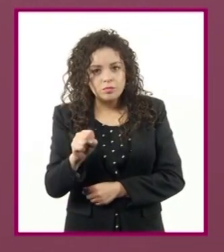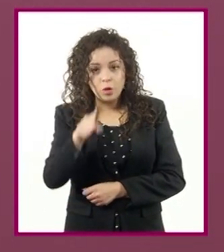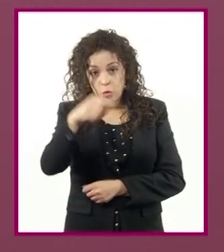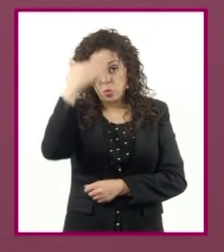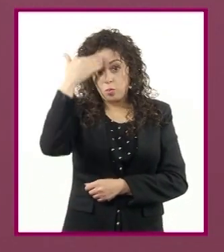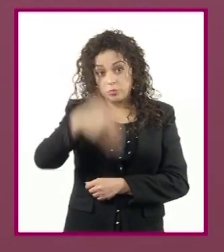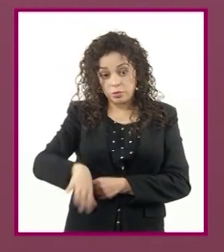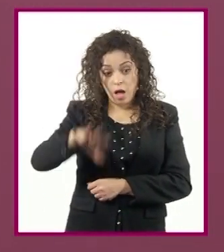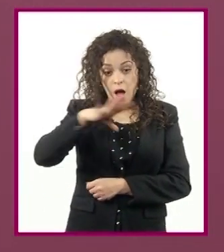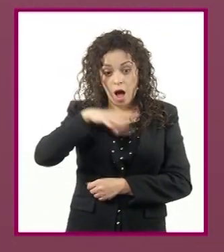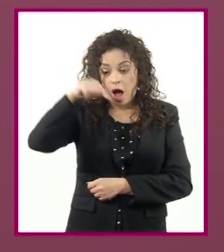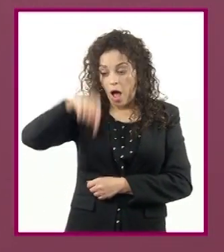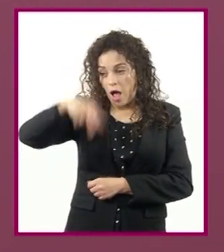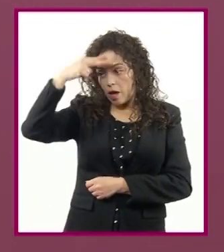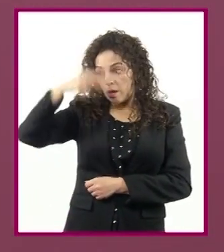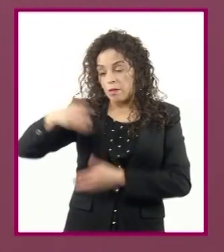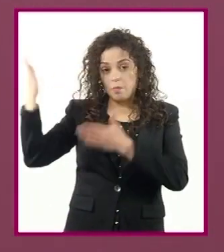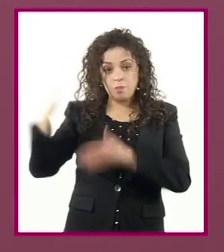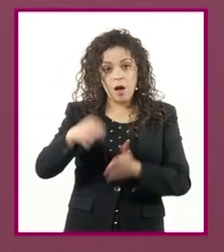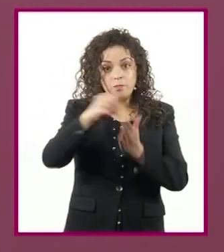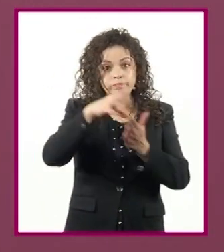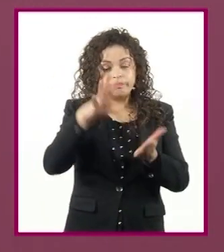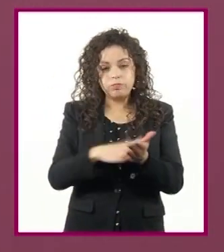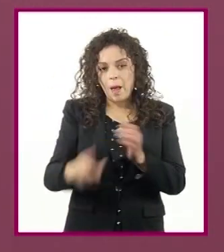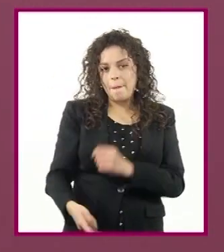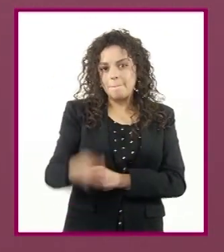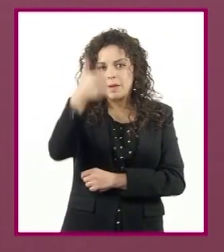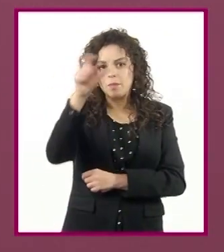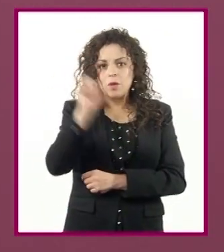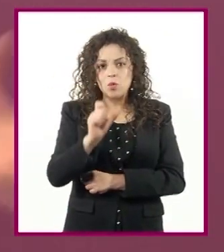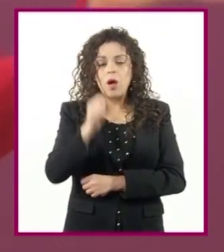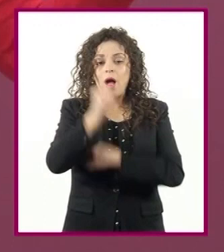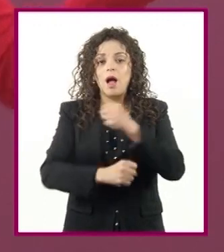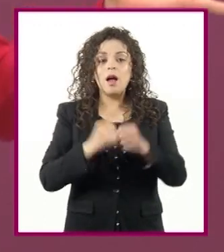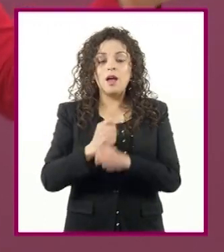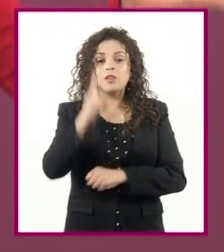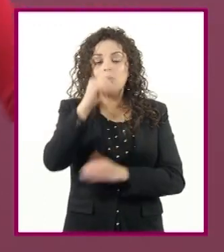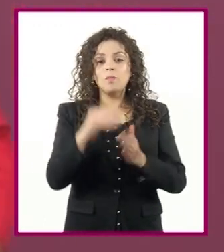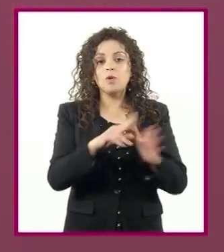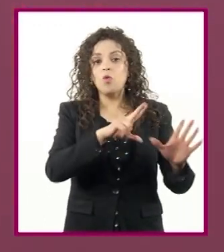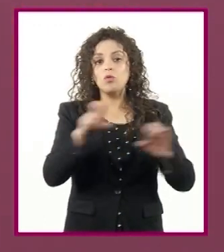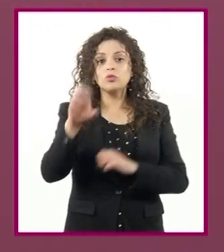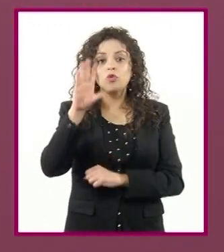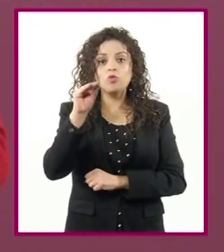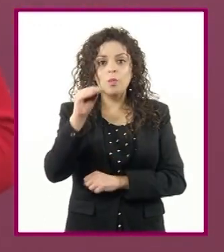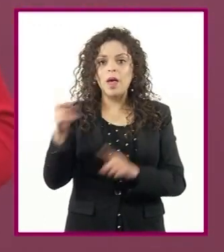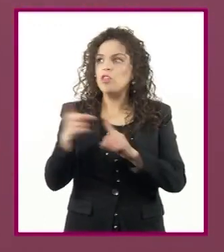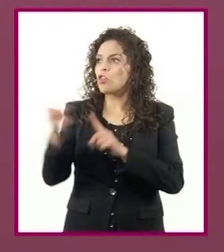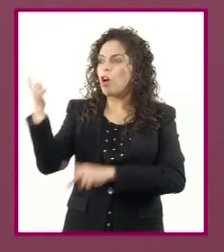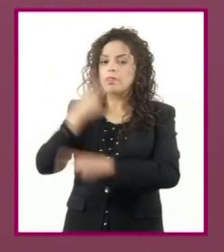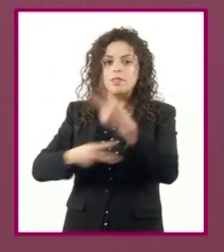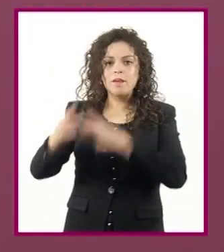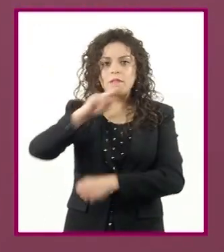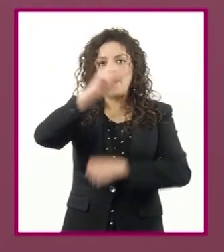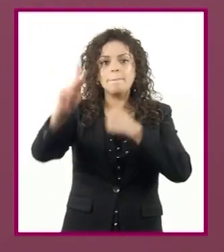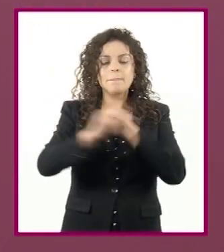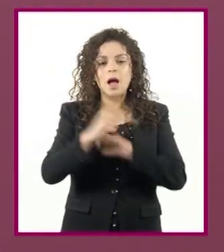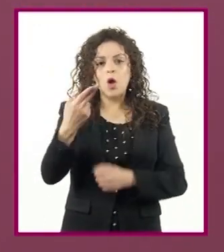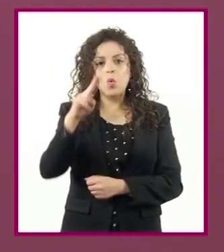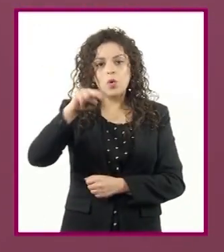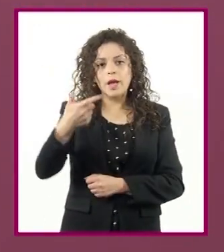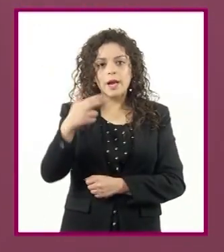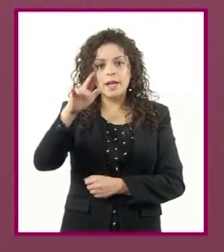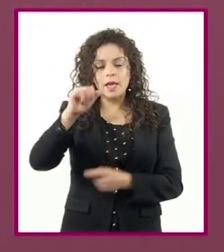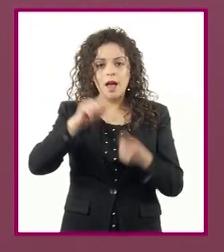de gitanos a México fue en 1890? Eran procedentes de Hungría, Polonia y